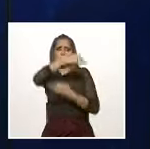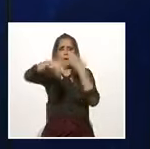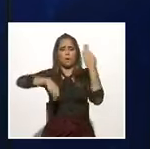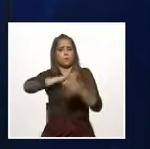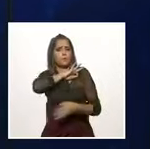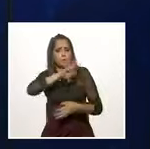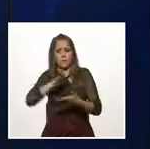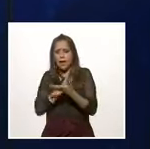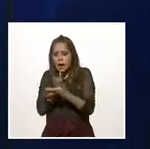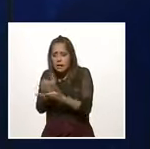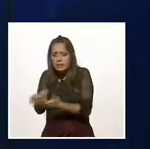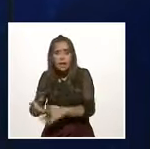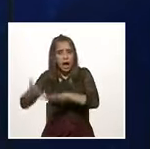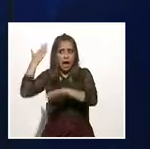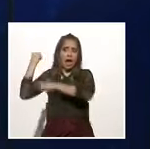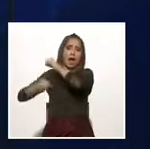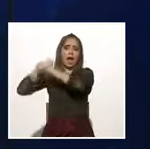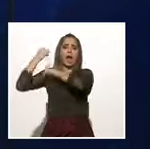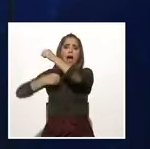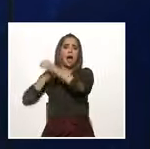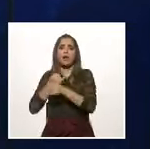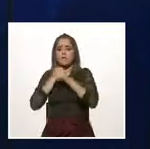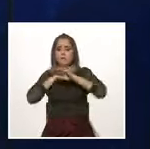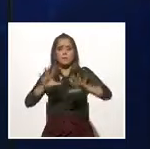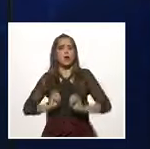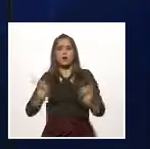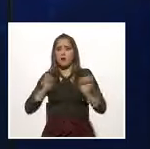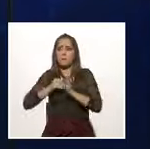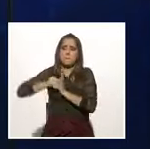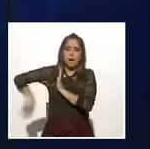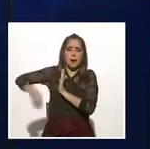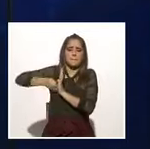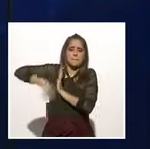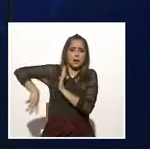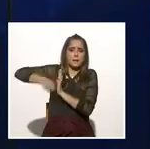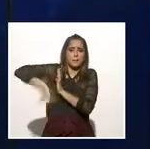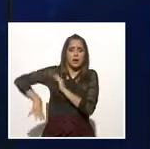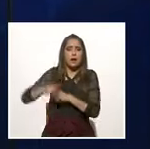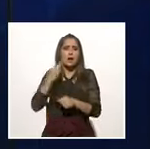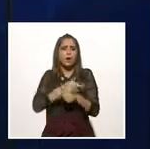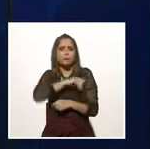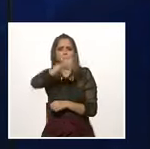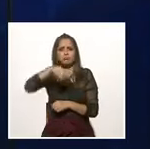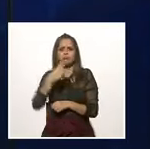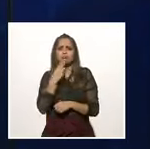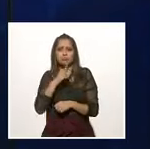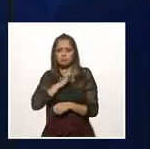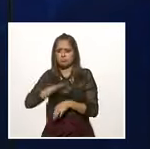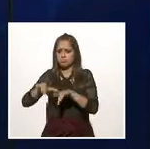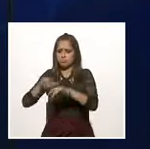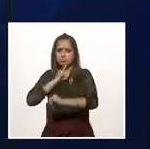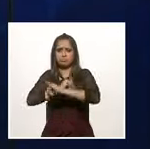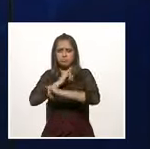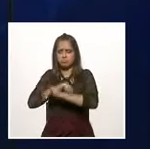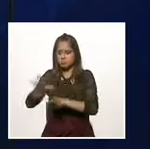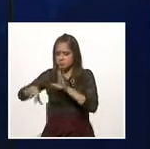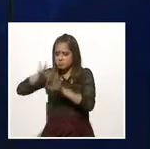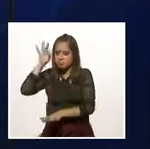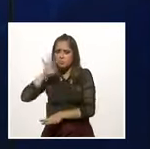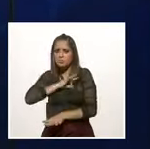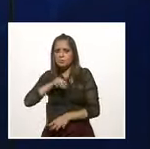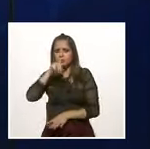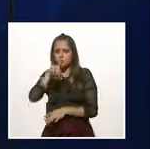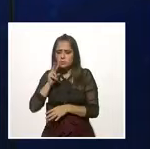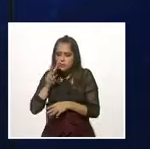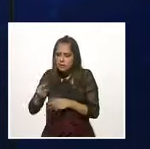tiempo estuvo sesgado. Y la verdad es que es muy fácil de utilizar, es muy amigable y tiene